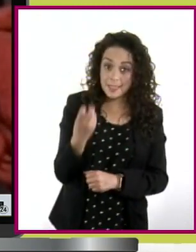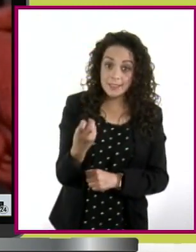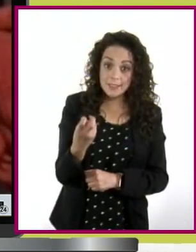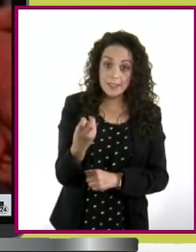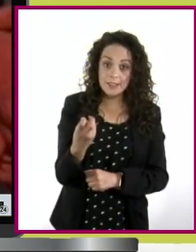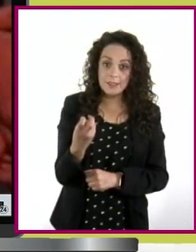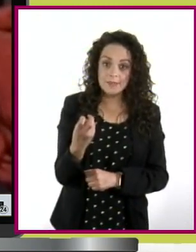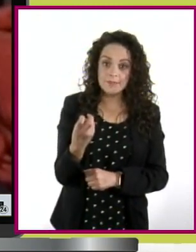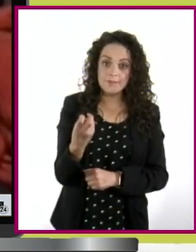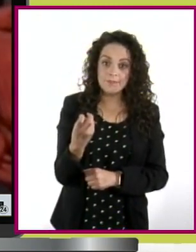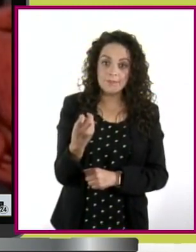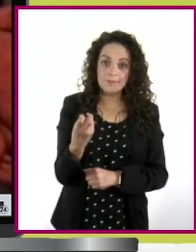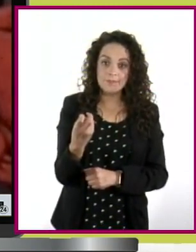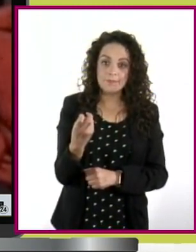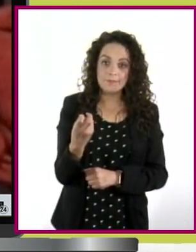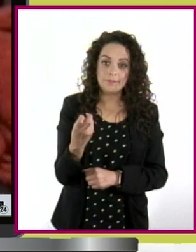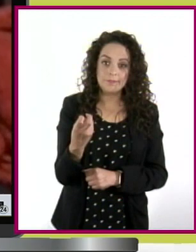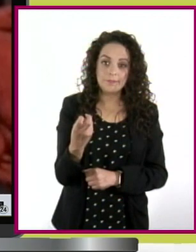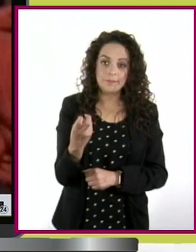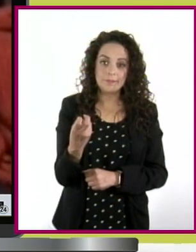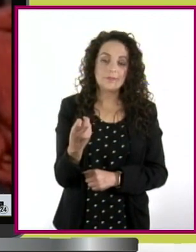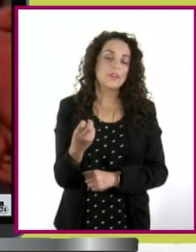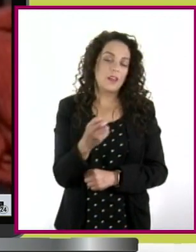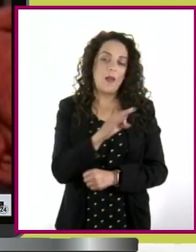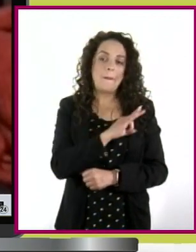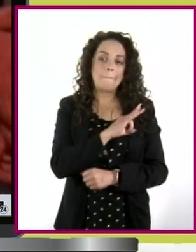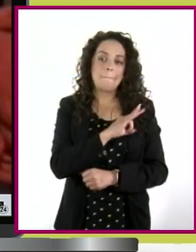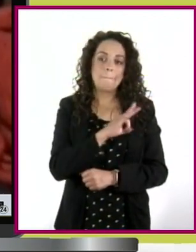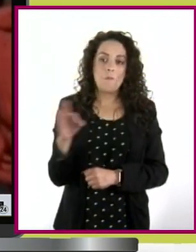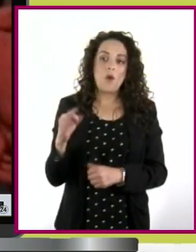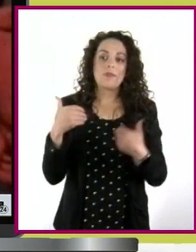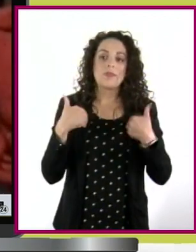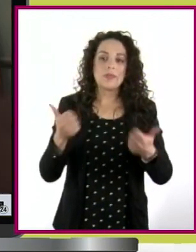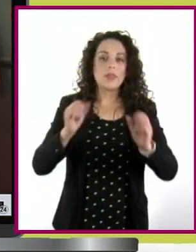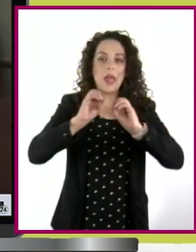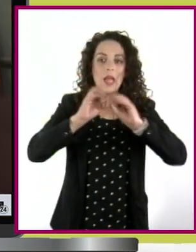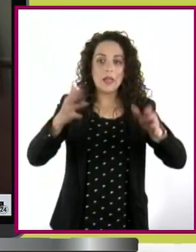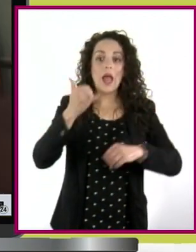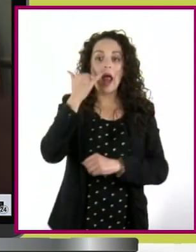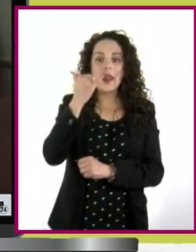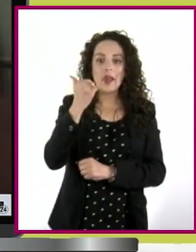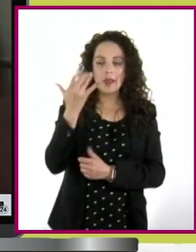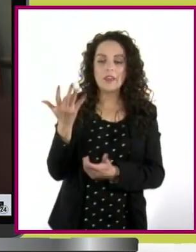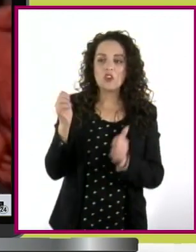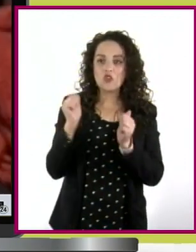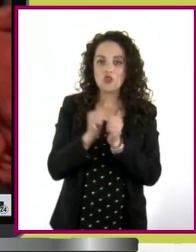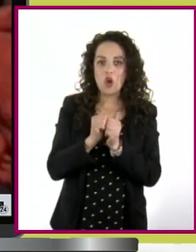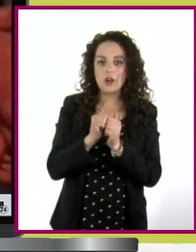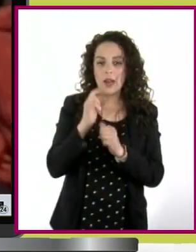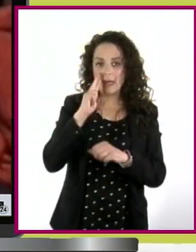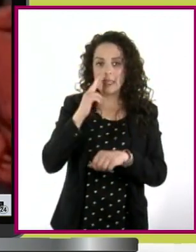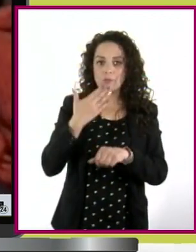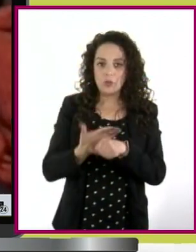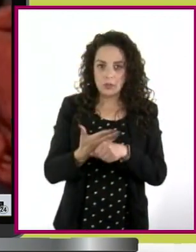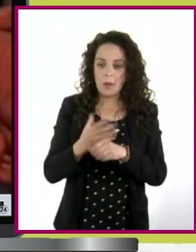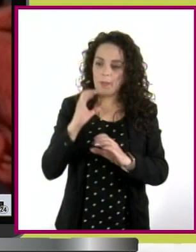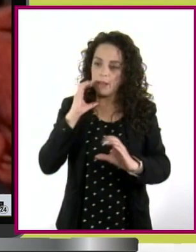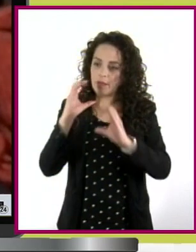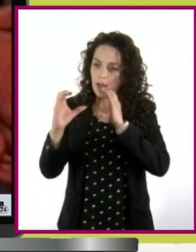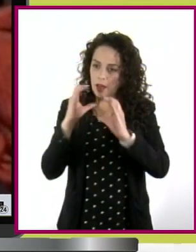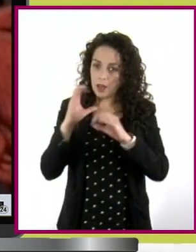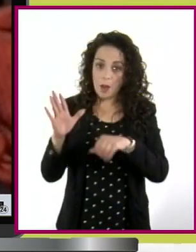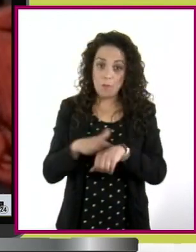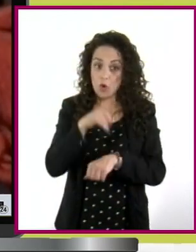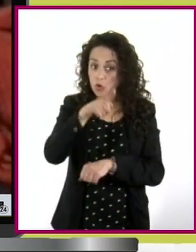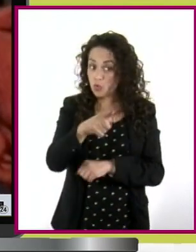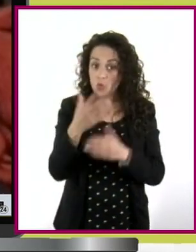mantiene claro y te mantiene responsable en el diálogo. Porque si no eres responsable del